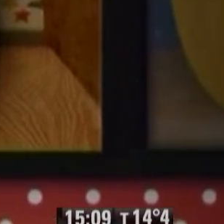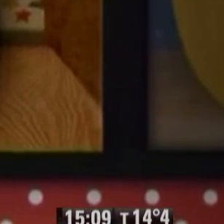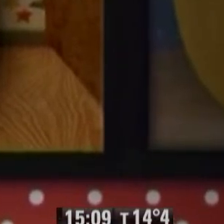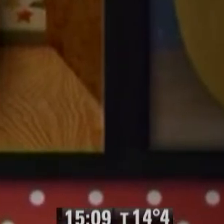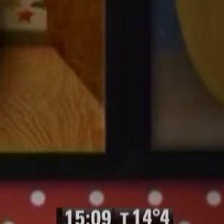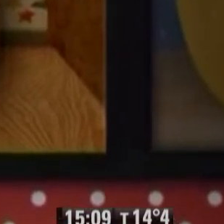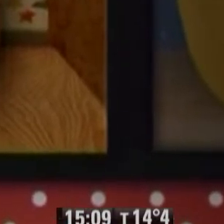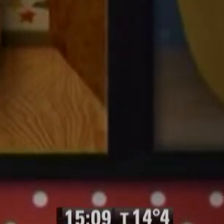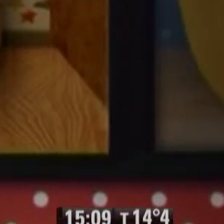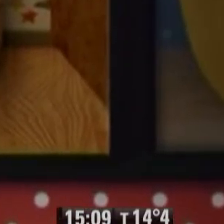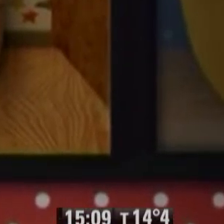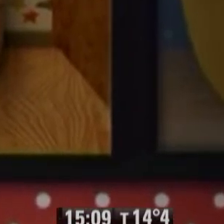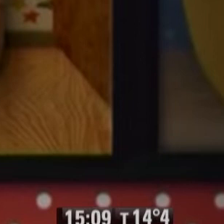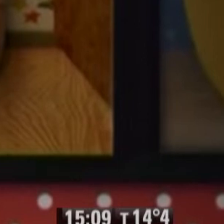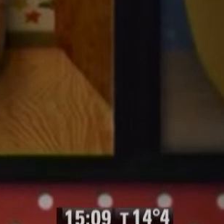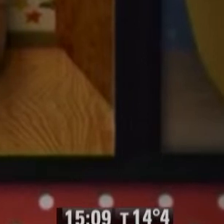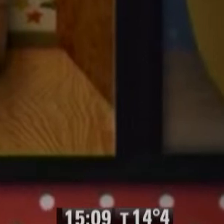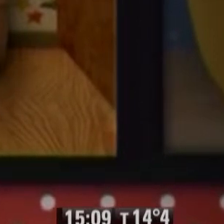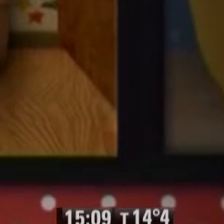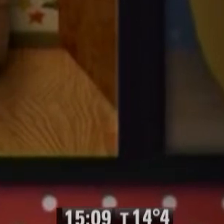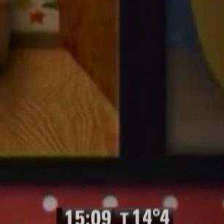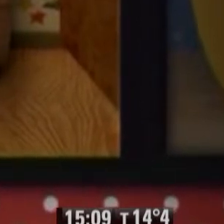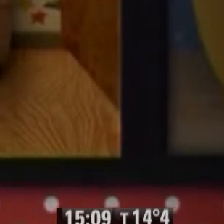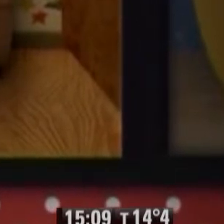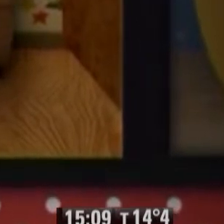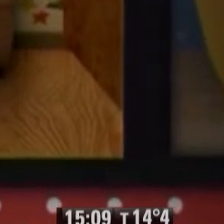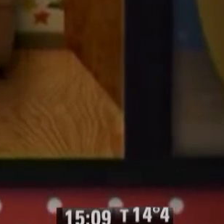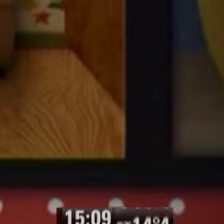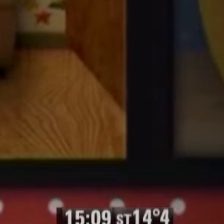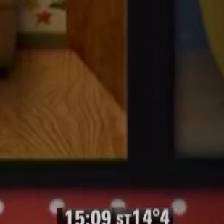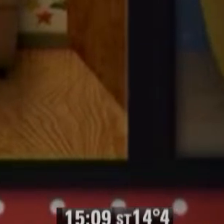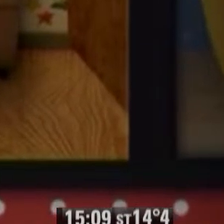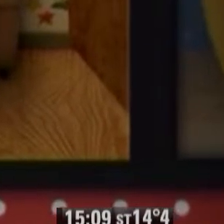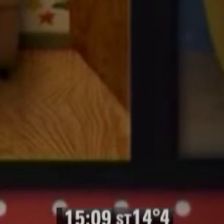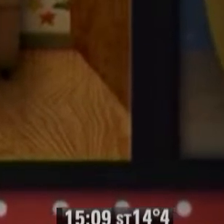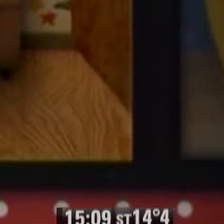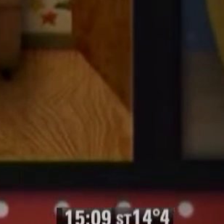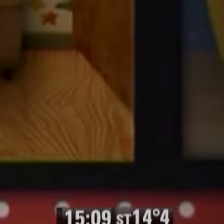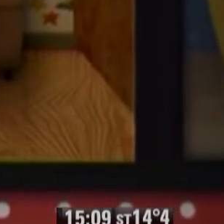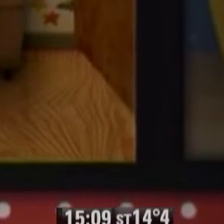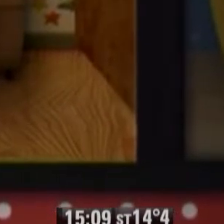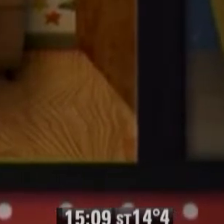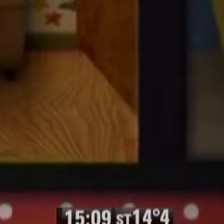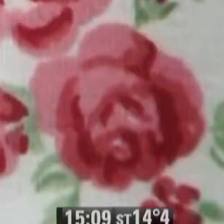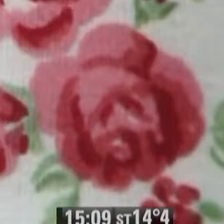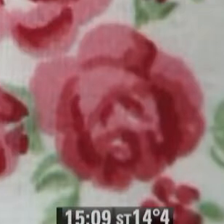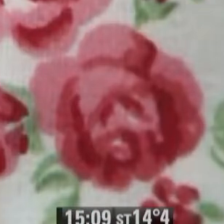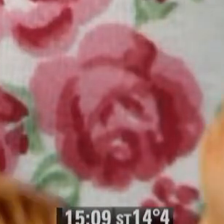seda mulata y sevilla tussam olas de sal vestido de seda